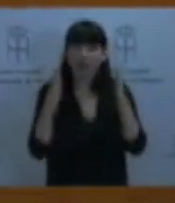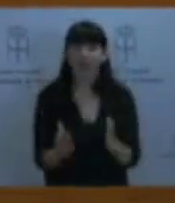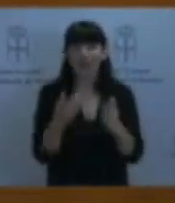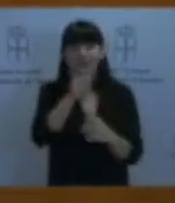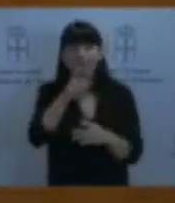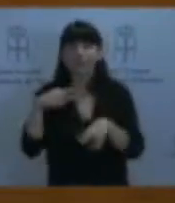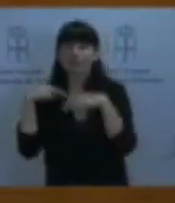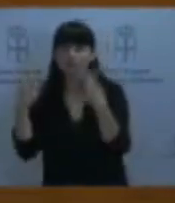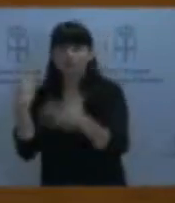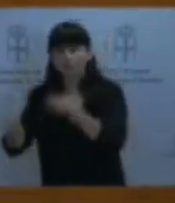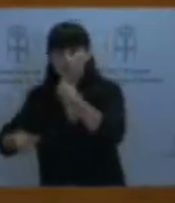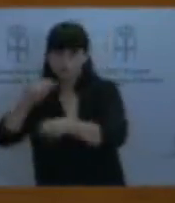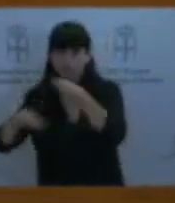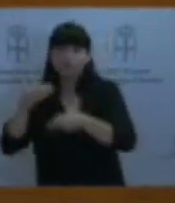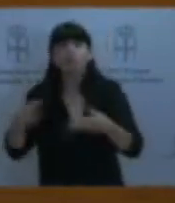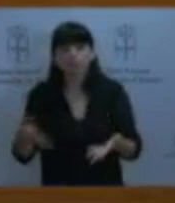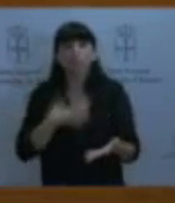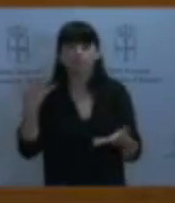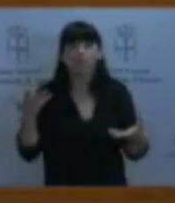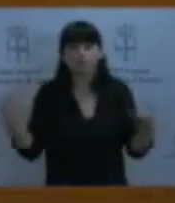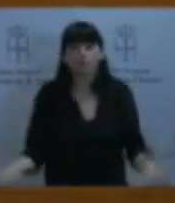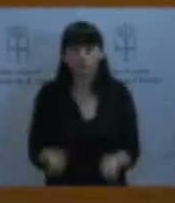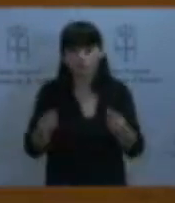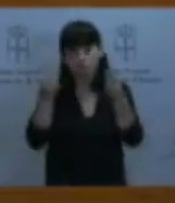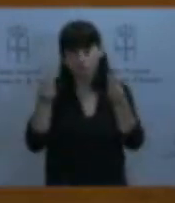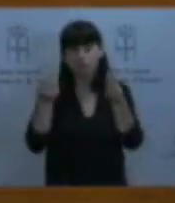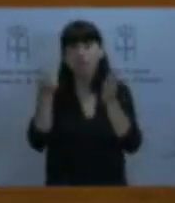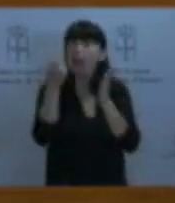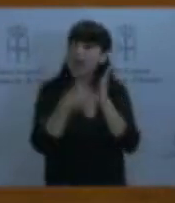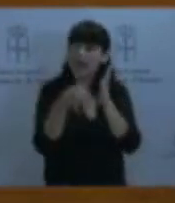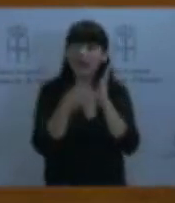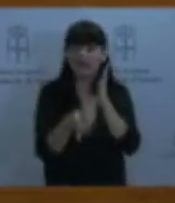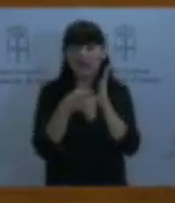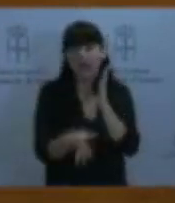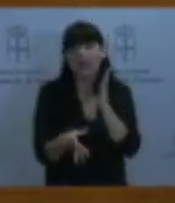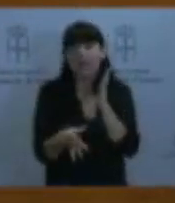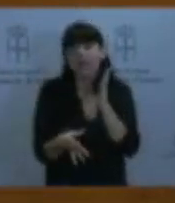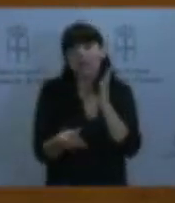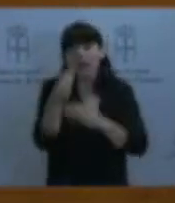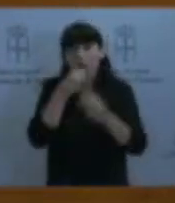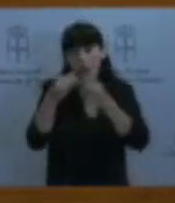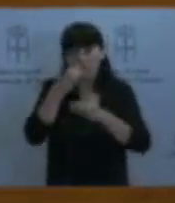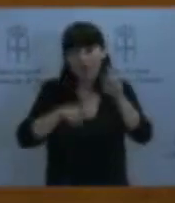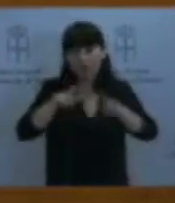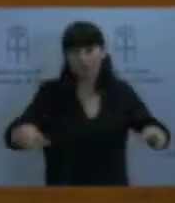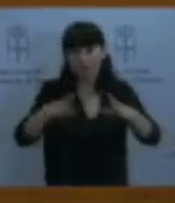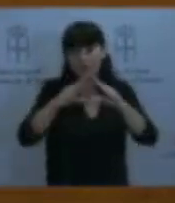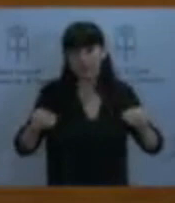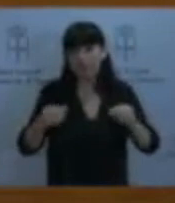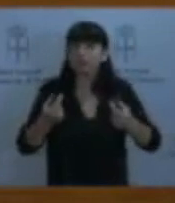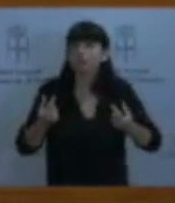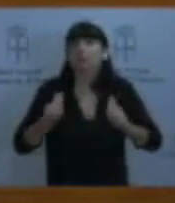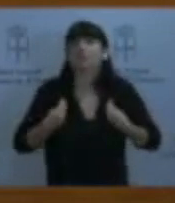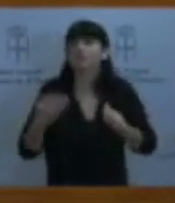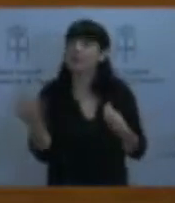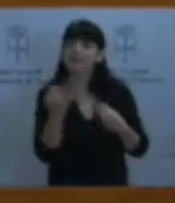importantes lobbies de la industria a los que hemos hecho referencia. La calidad de la nutrición de los asturianos y de las asturianas debe de ser una prioridad para